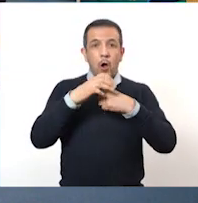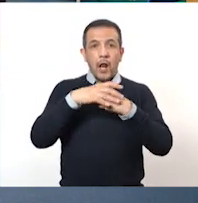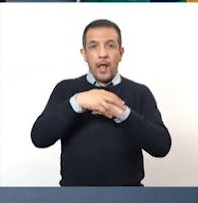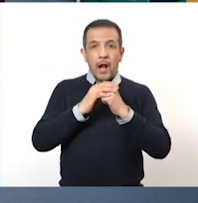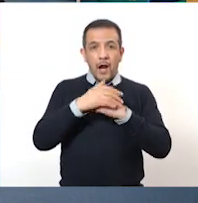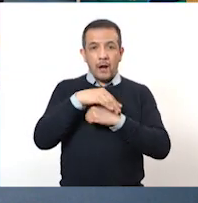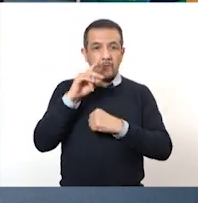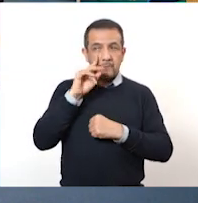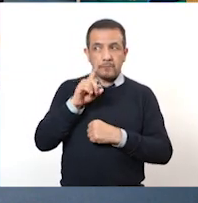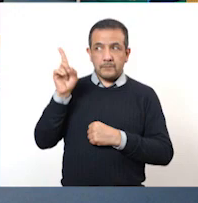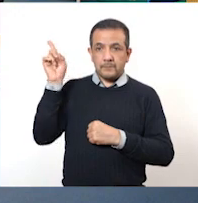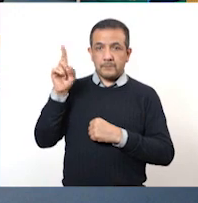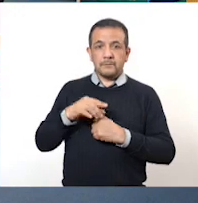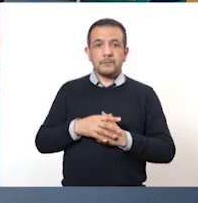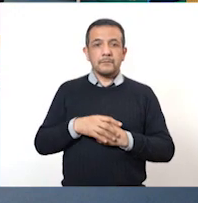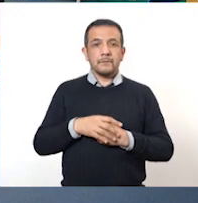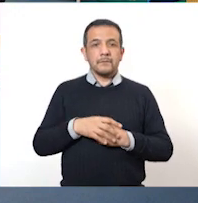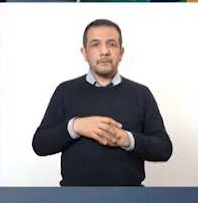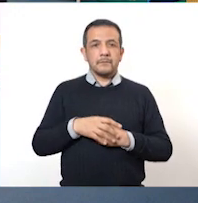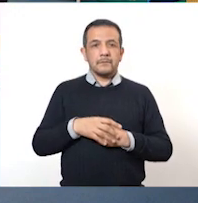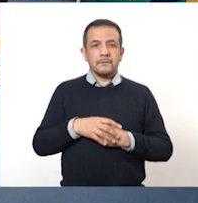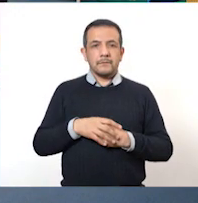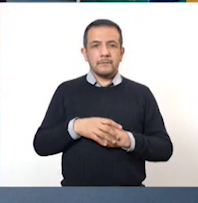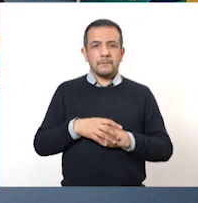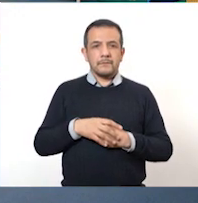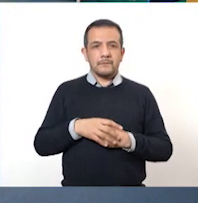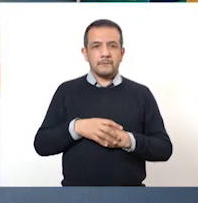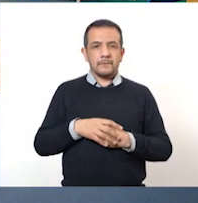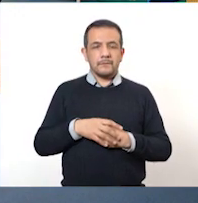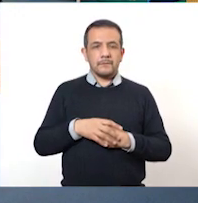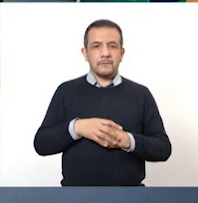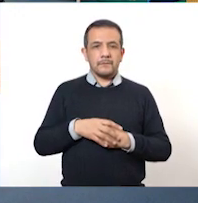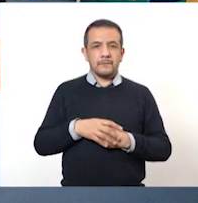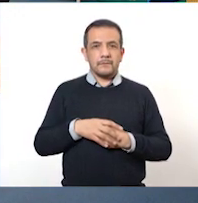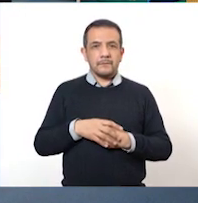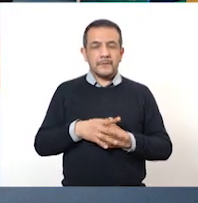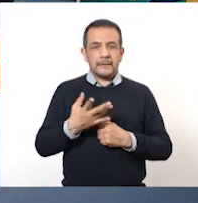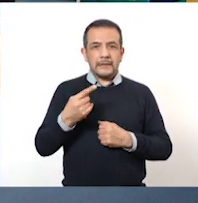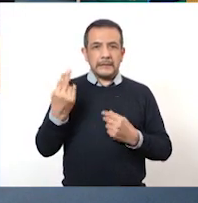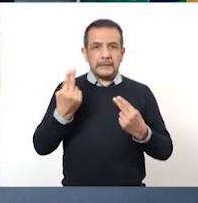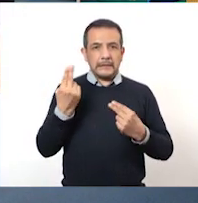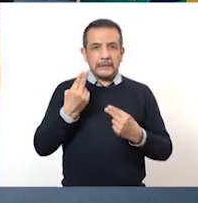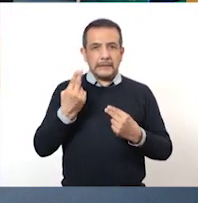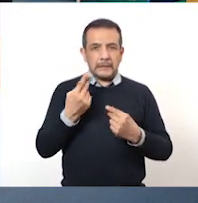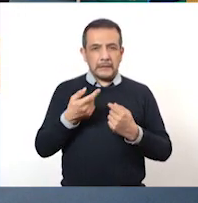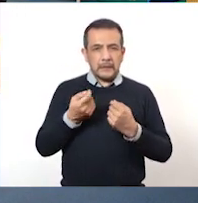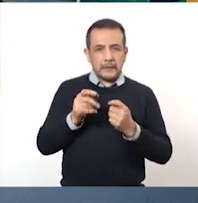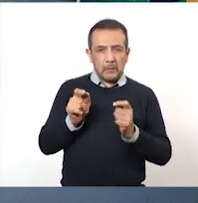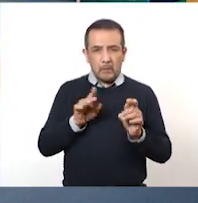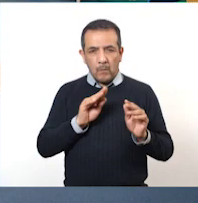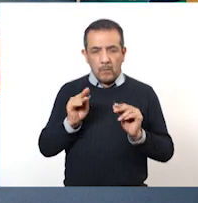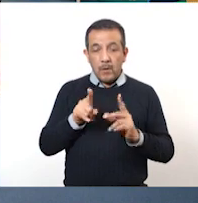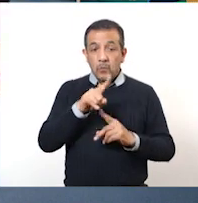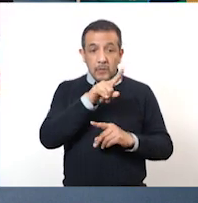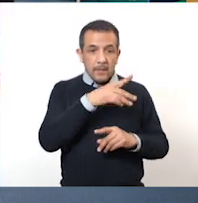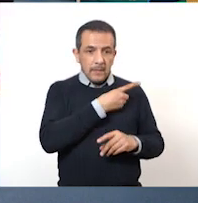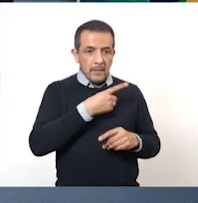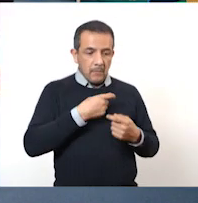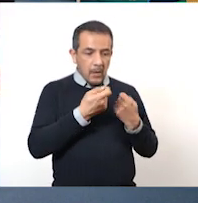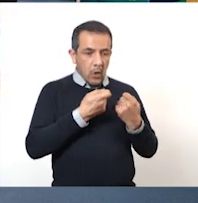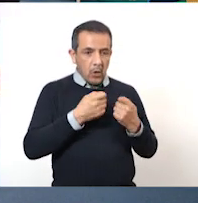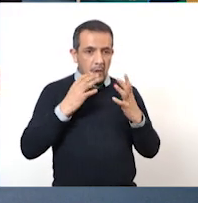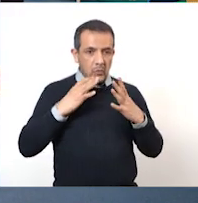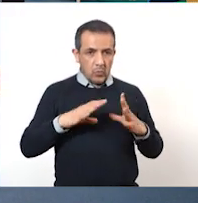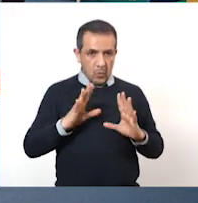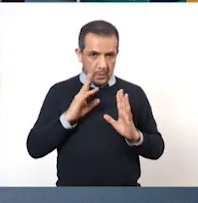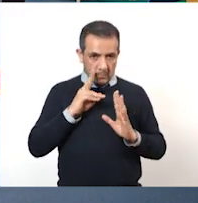a ver si con la rodilla. Muy bien, casi, ¿eh? Casi, muy casi, bien. Casi. ¡Ay! No sé, necesito hacerme un poquito para acá. Ajusten su cuerpo para